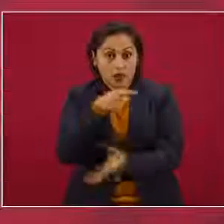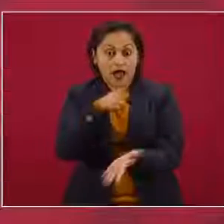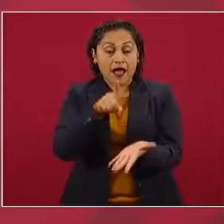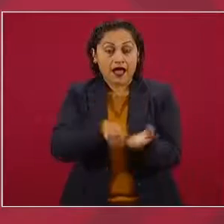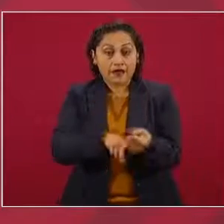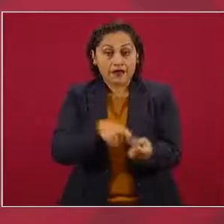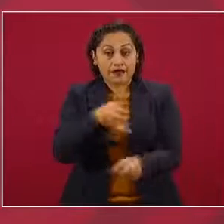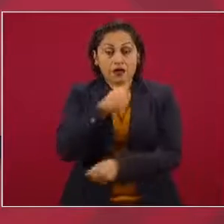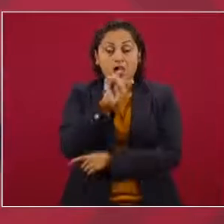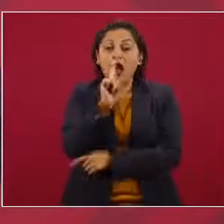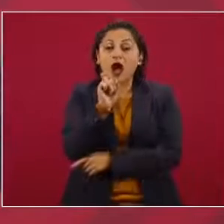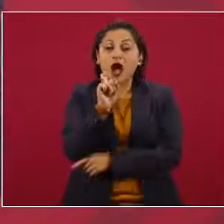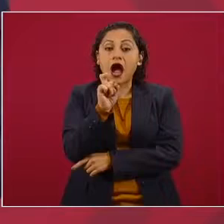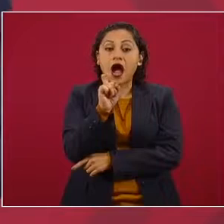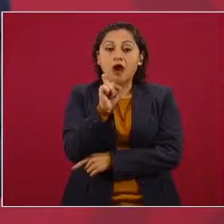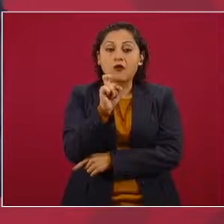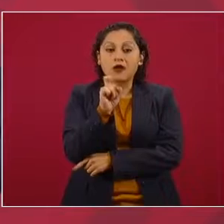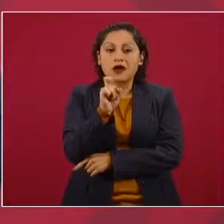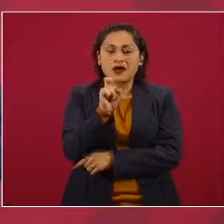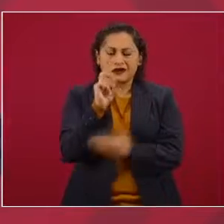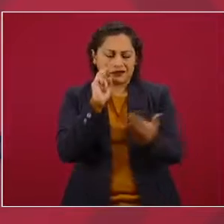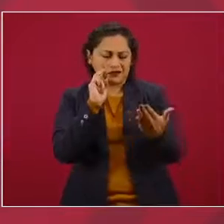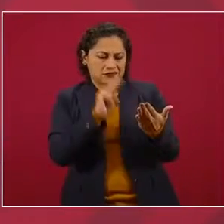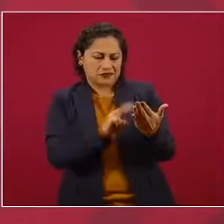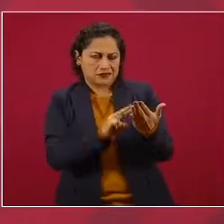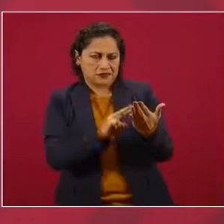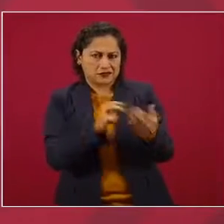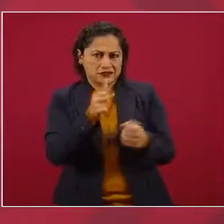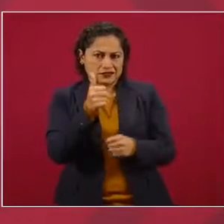6-8 mil millones de pesos para bebederos,